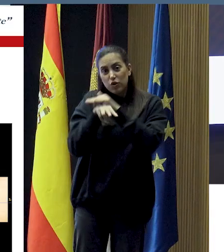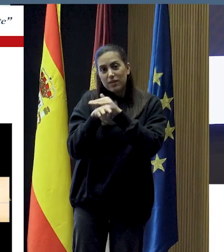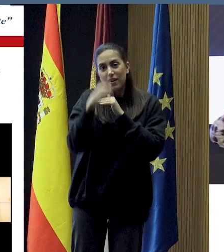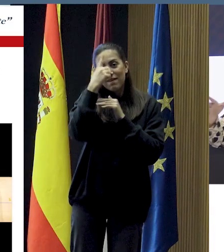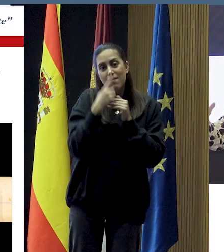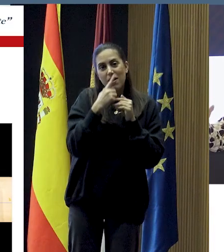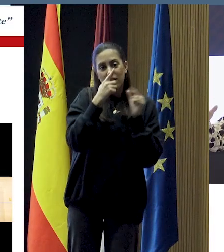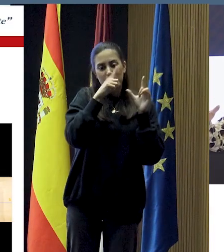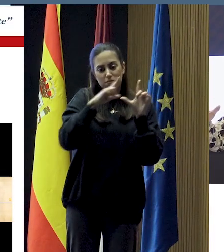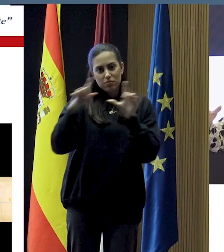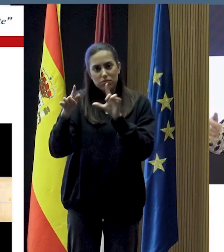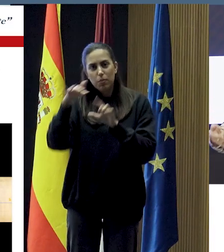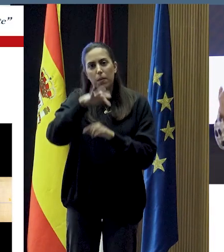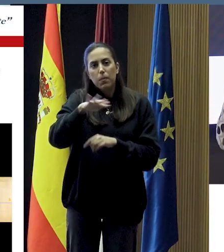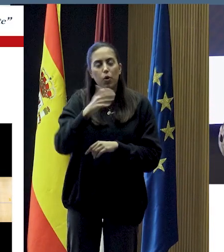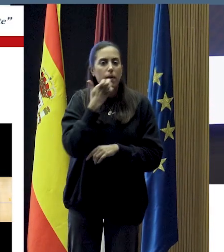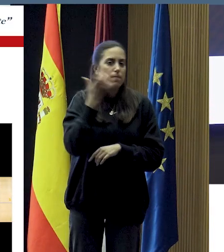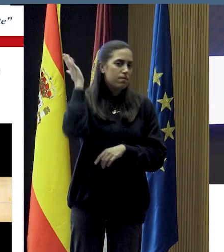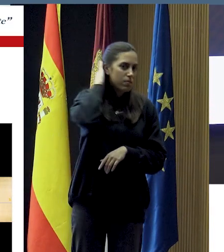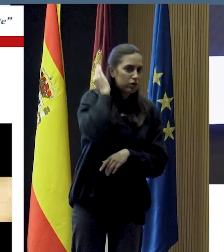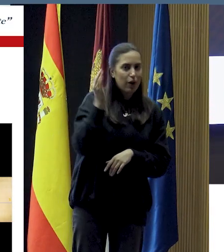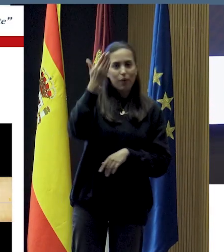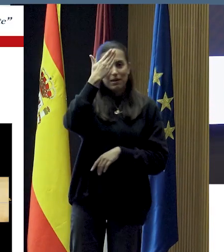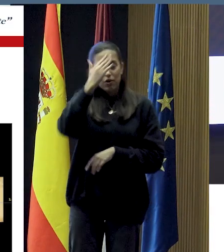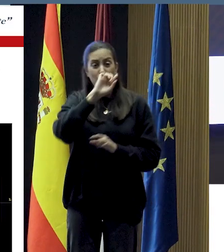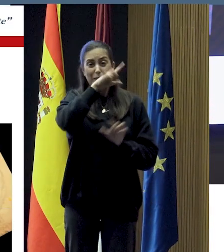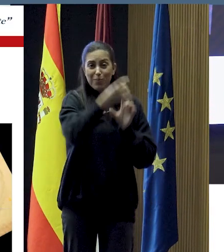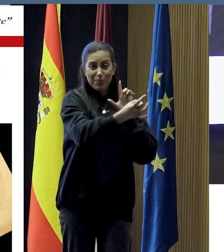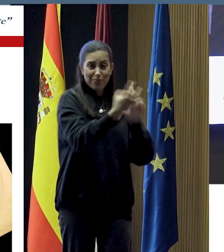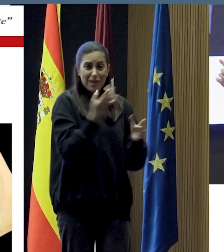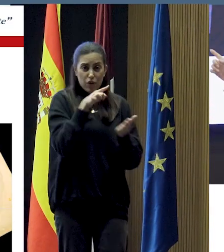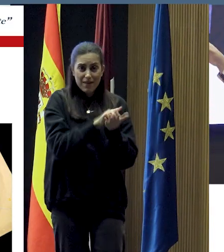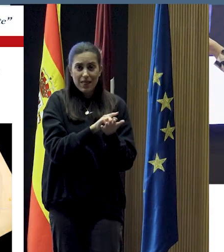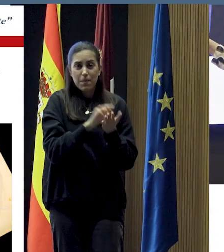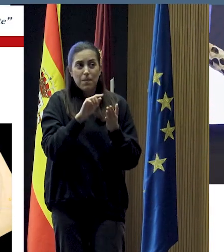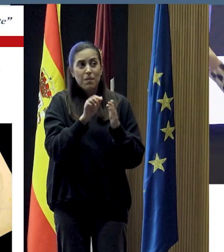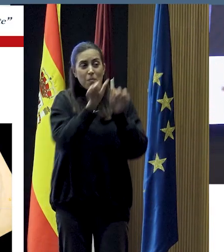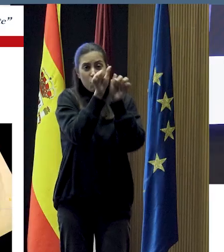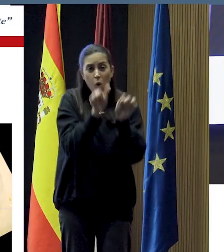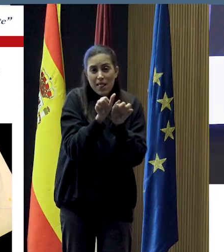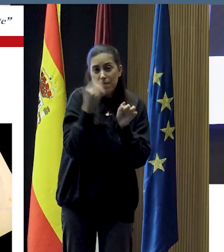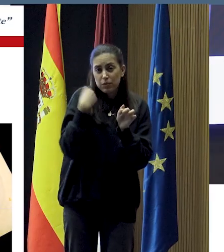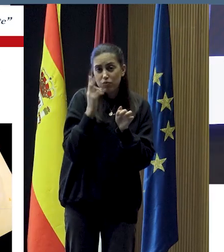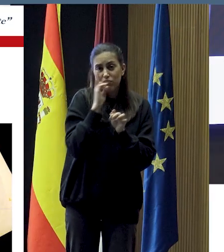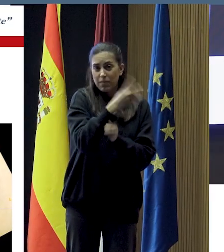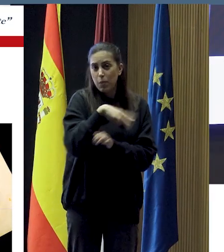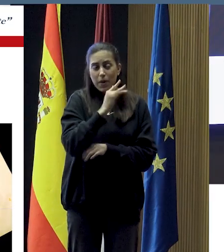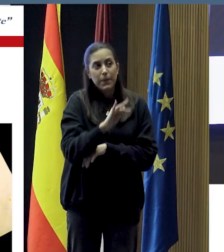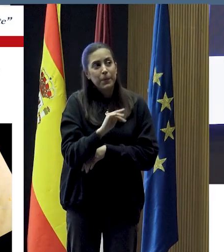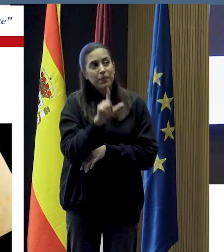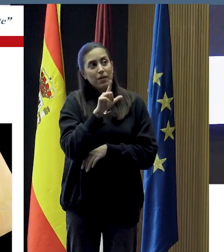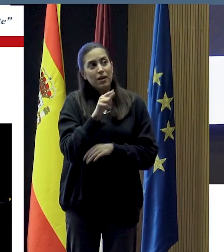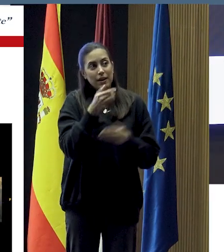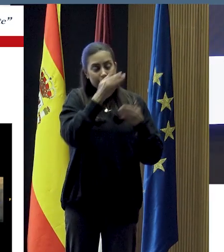parte anterior hasta la parte posterior, y nos los vuelven a enviar, encastrados en ese molde que veis ahí, donde el lóbulo